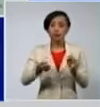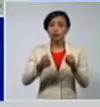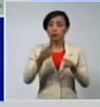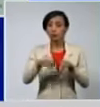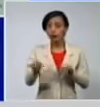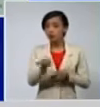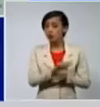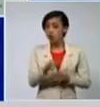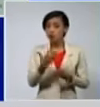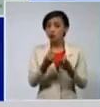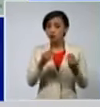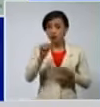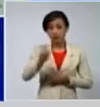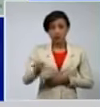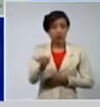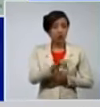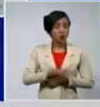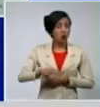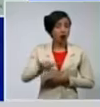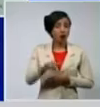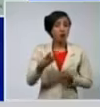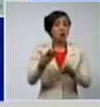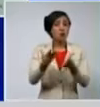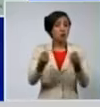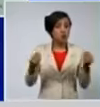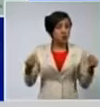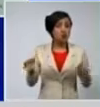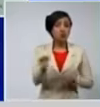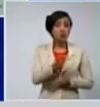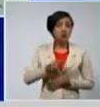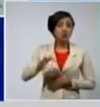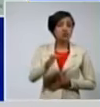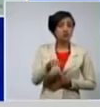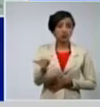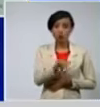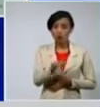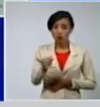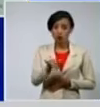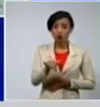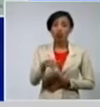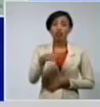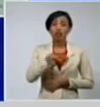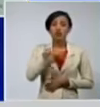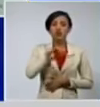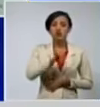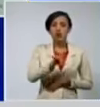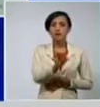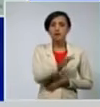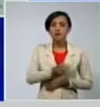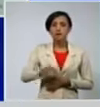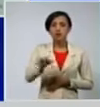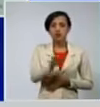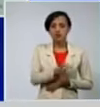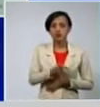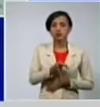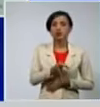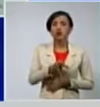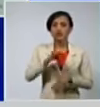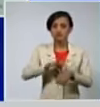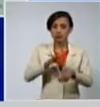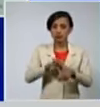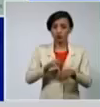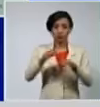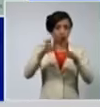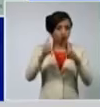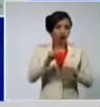una dispersión también importante. Afecta 9 de sus 11 municipios.